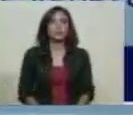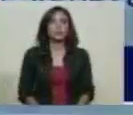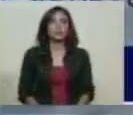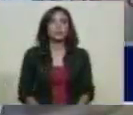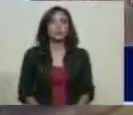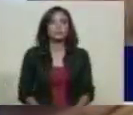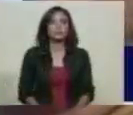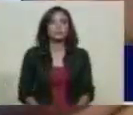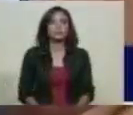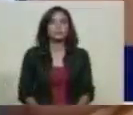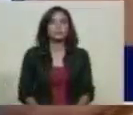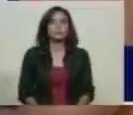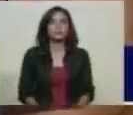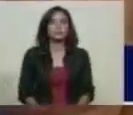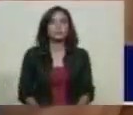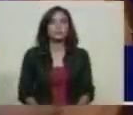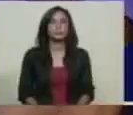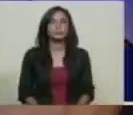dejamos ante usted parte